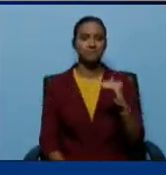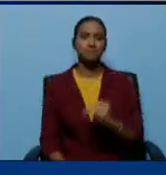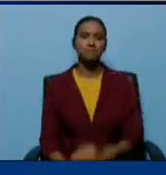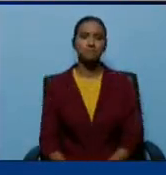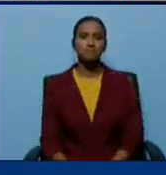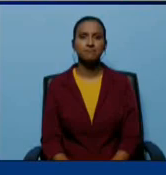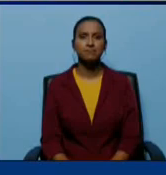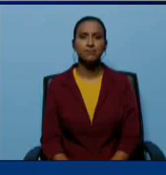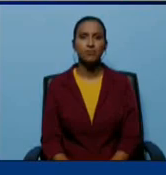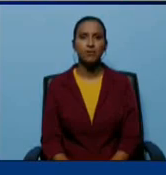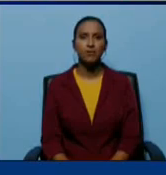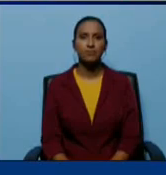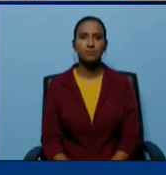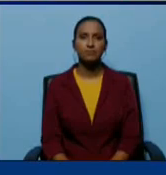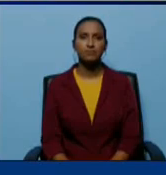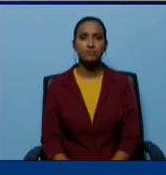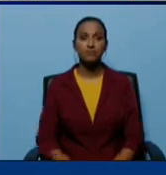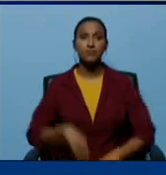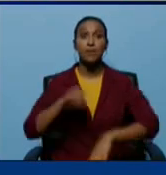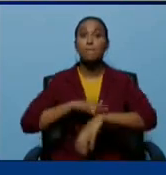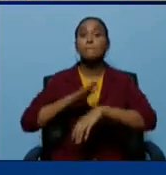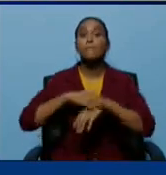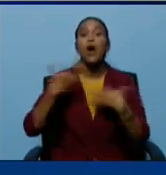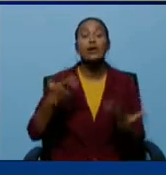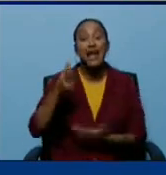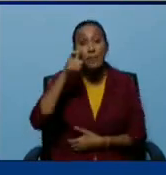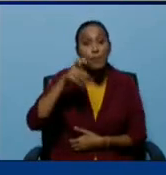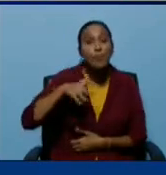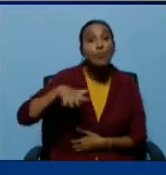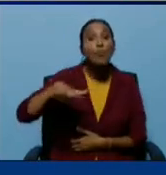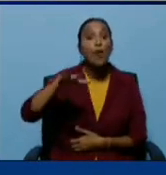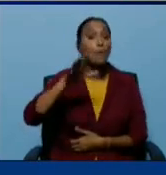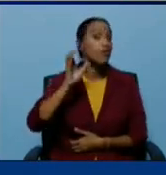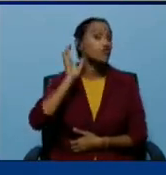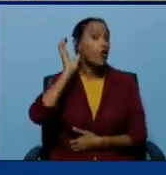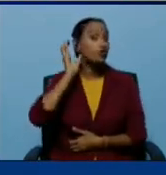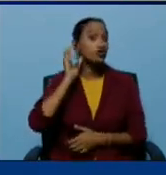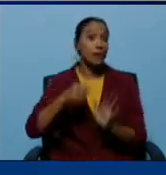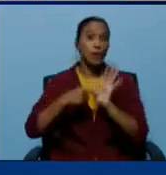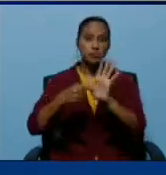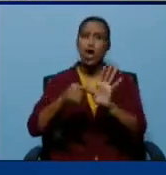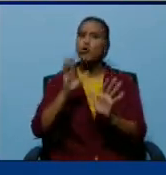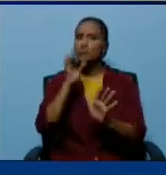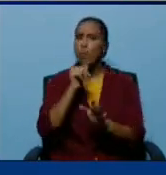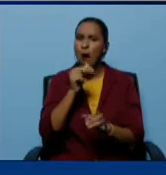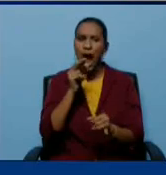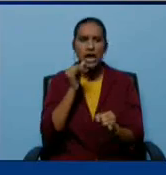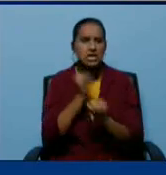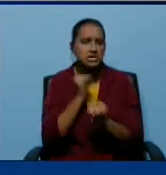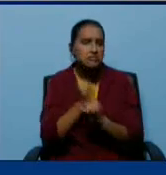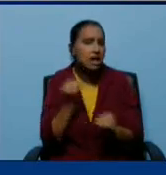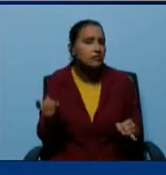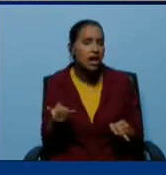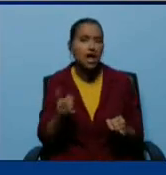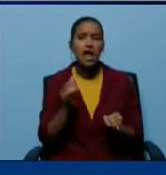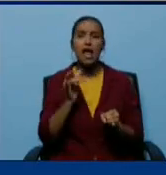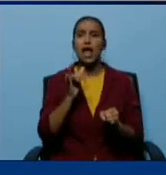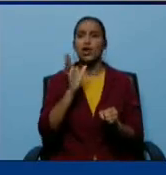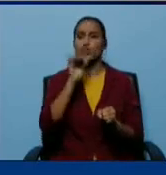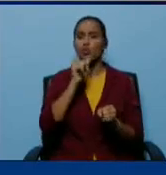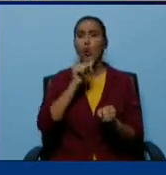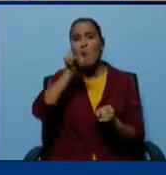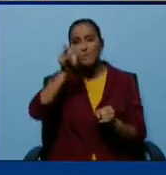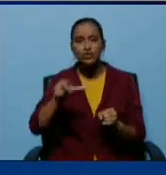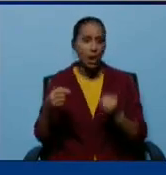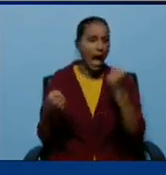Y que las fuerzas que el pueblo demostró con su conciencia, sin redes sociales, sin influencer, en la calle, es